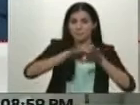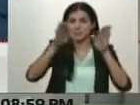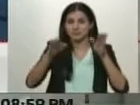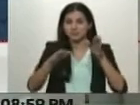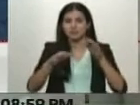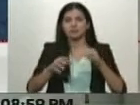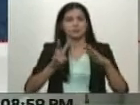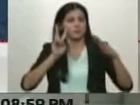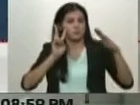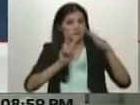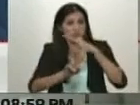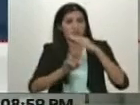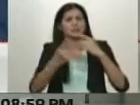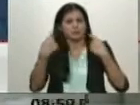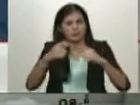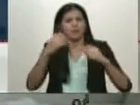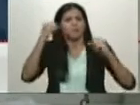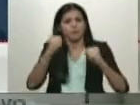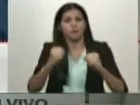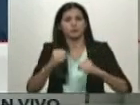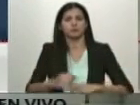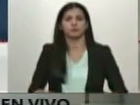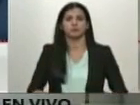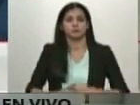visión en función de avanzar.